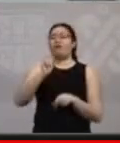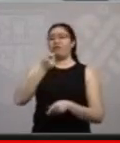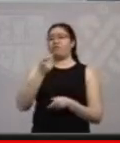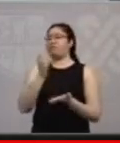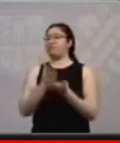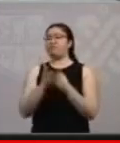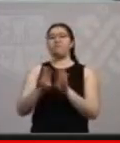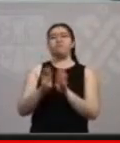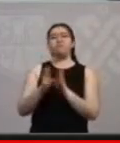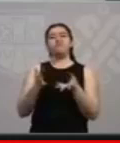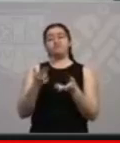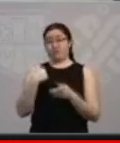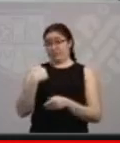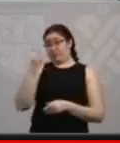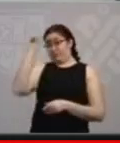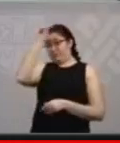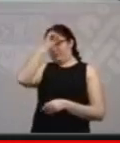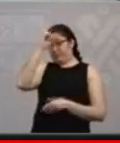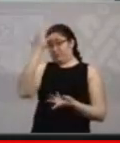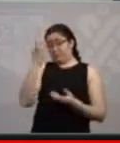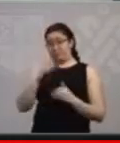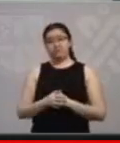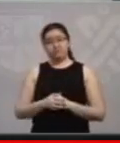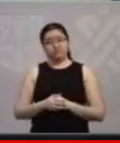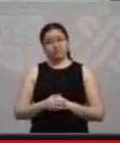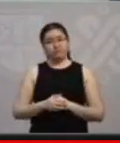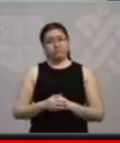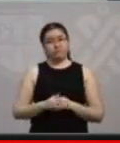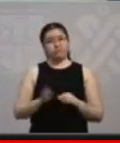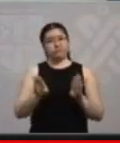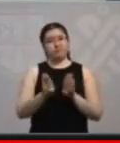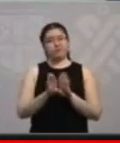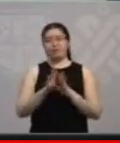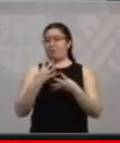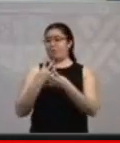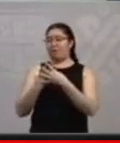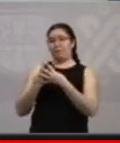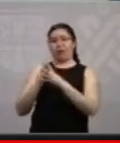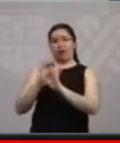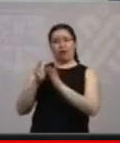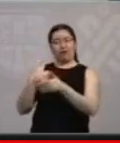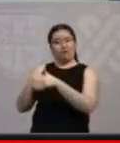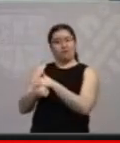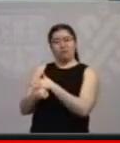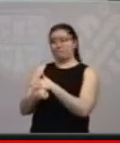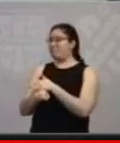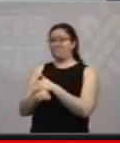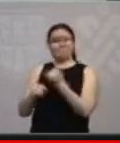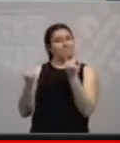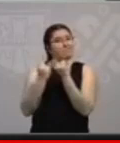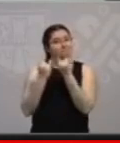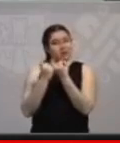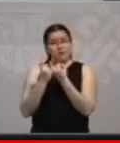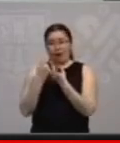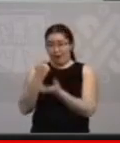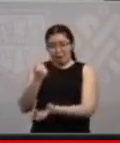que, para, desde mi punto de vista, que estén presos, sino que haya reparación integral del daño.